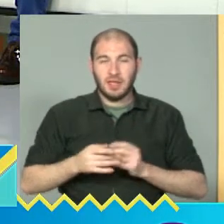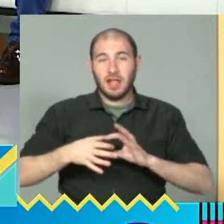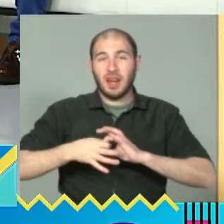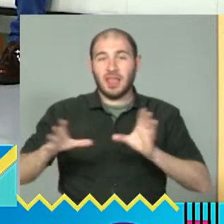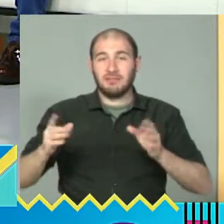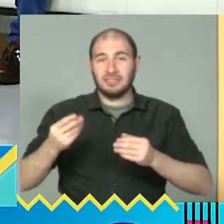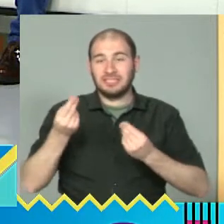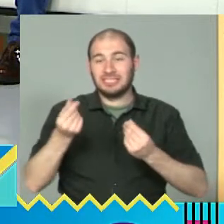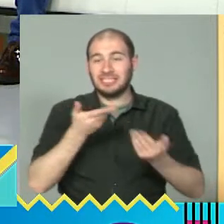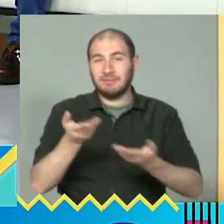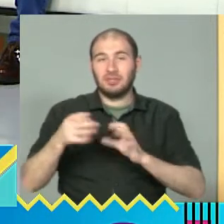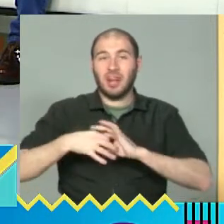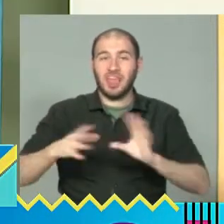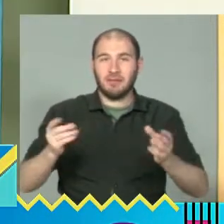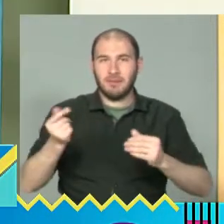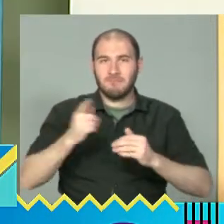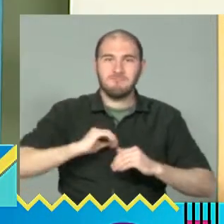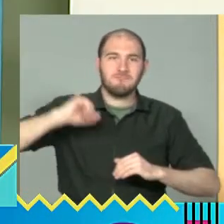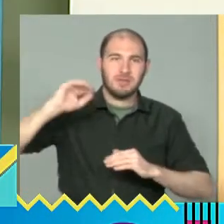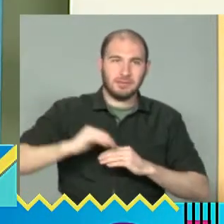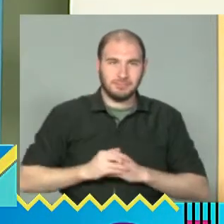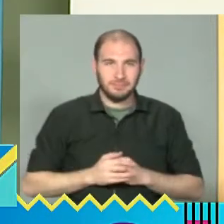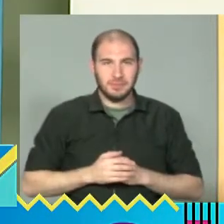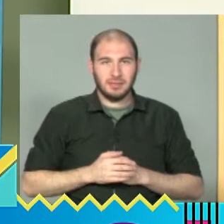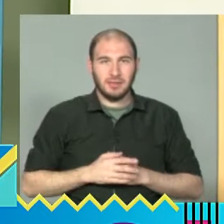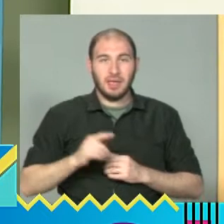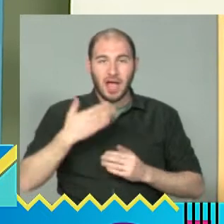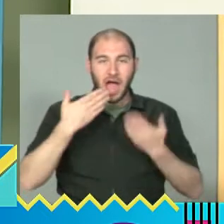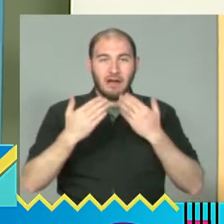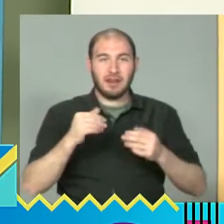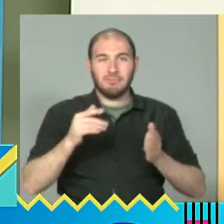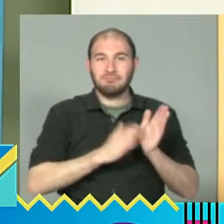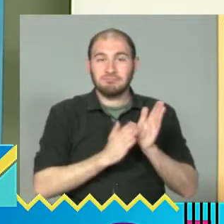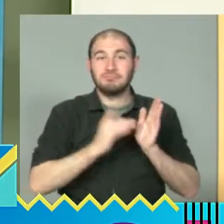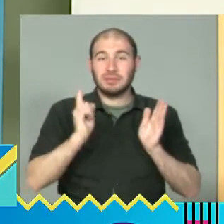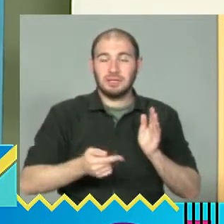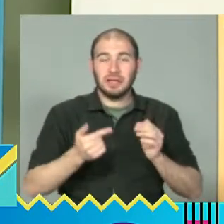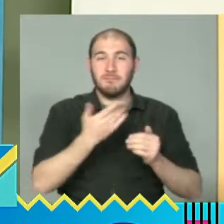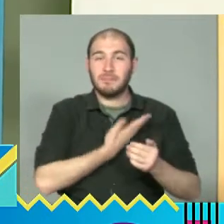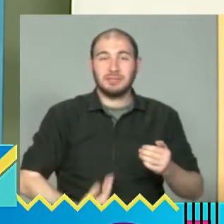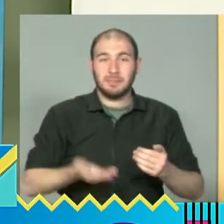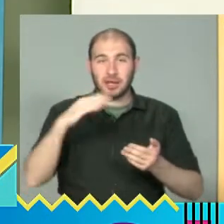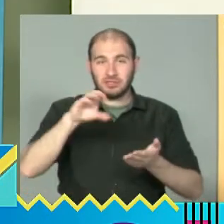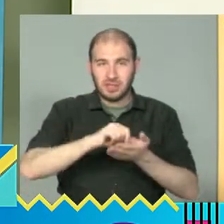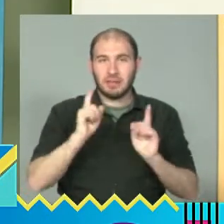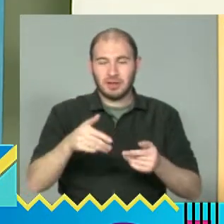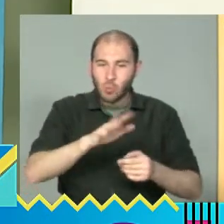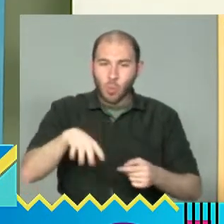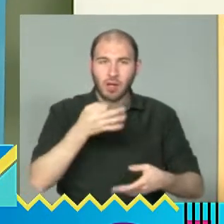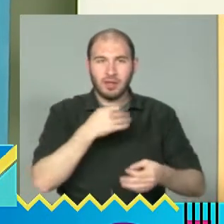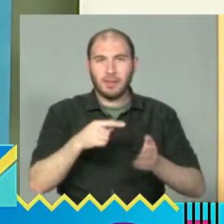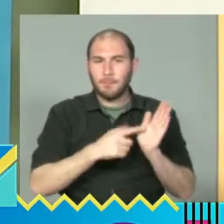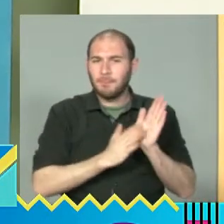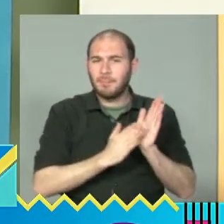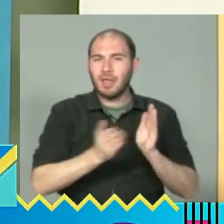libera las tarifas y genera un tarifazo. Bien, vamos a hablar de señales también, porque Sturzenegger también habló de las señales del mercado, de las señales